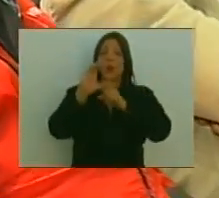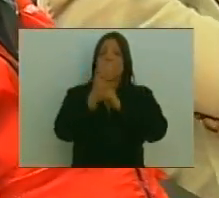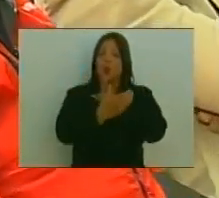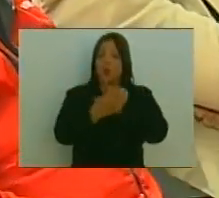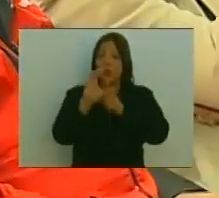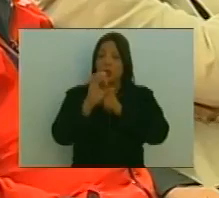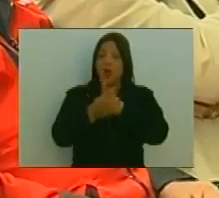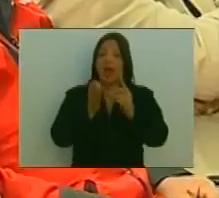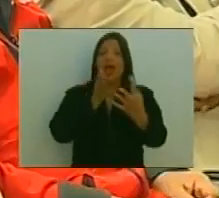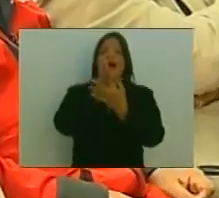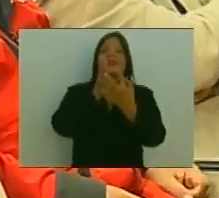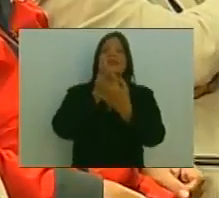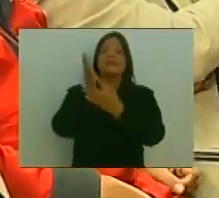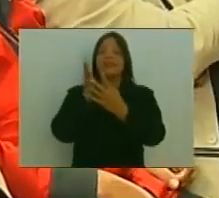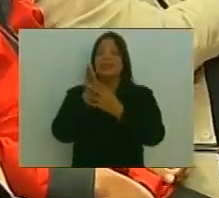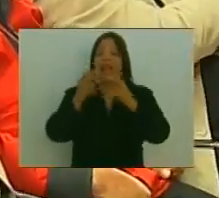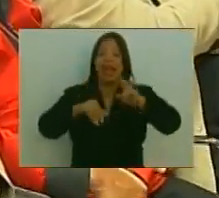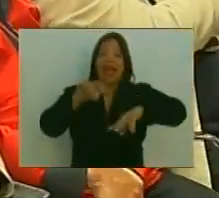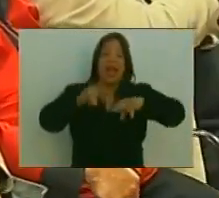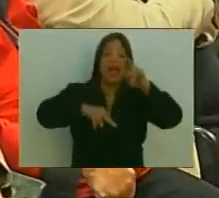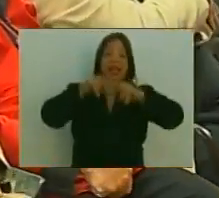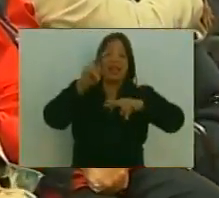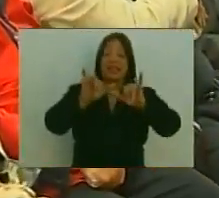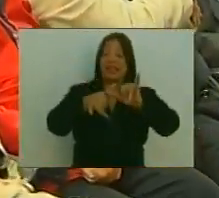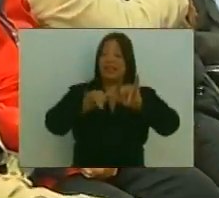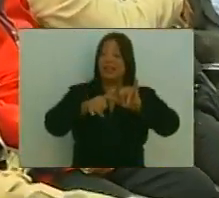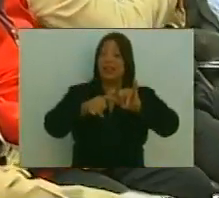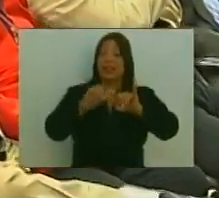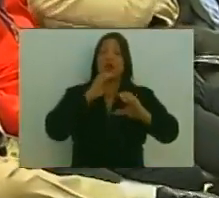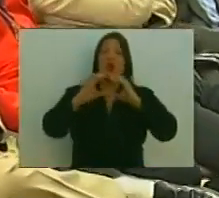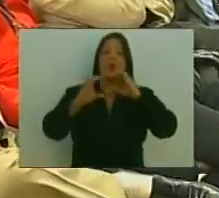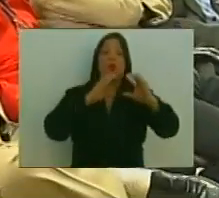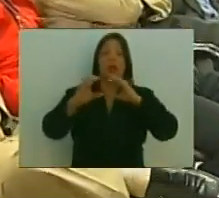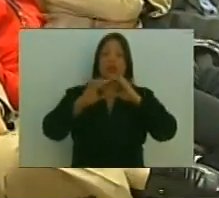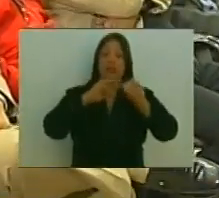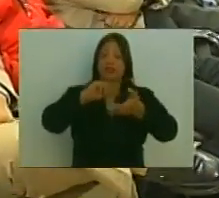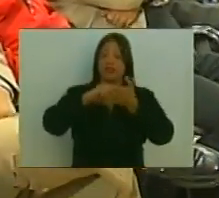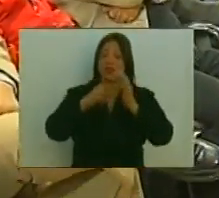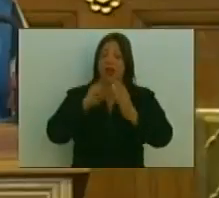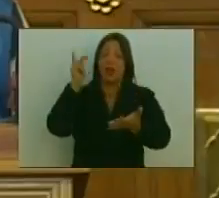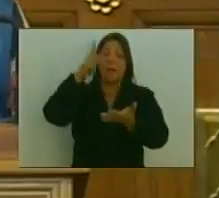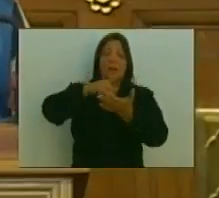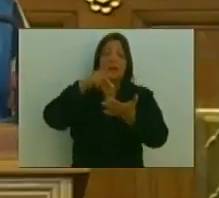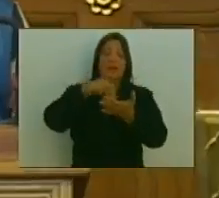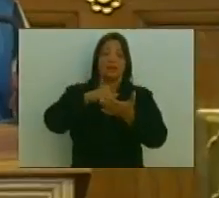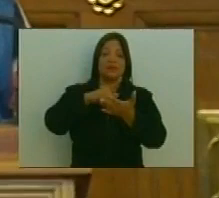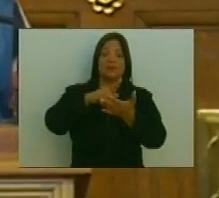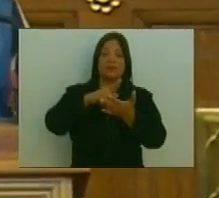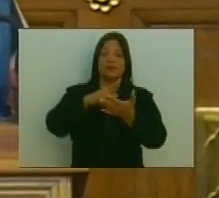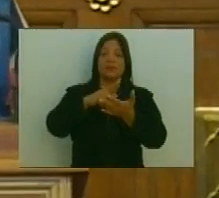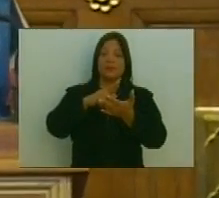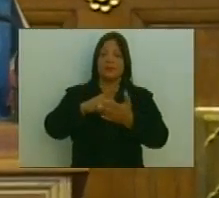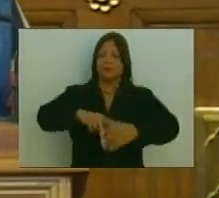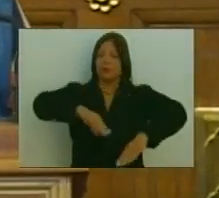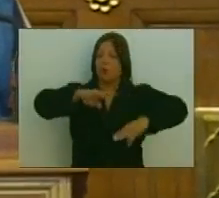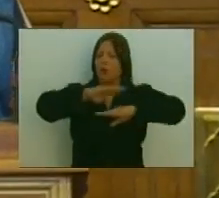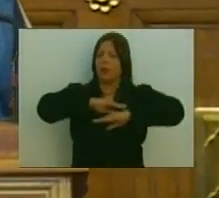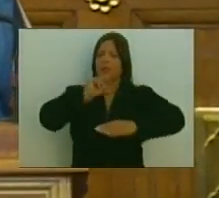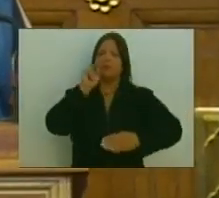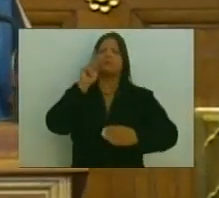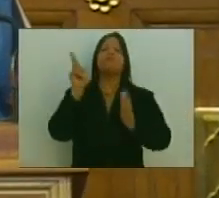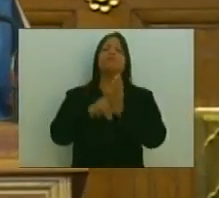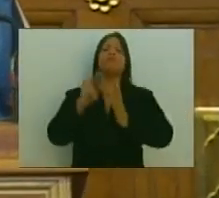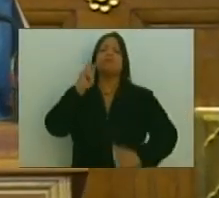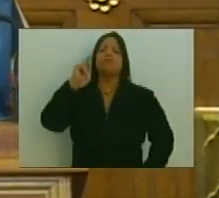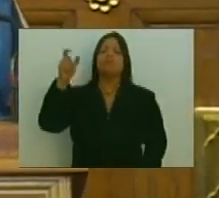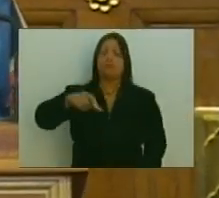de accesibilidad arquitectónica y comunicacional, contando para ello con la participación plena y protagónica